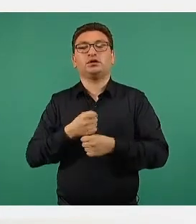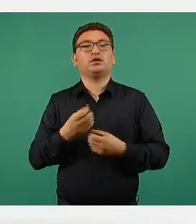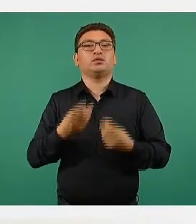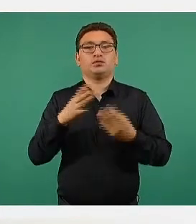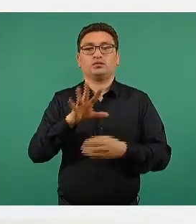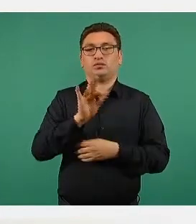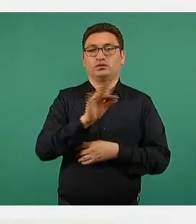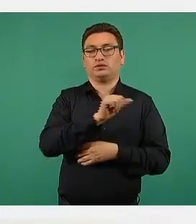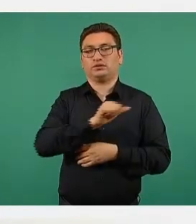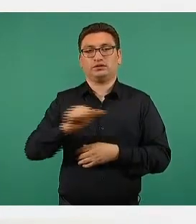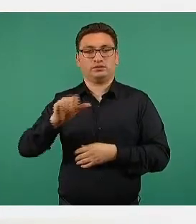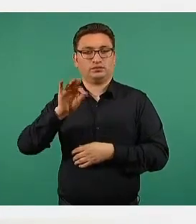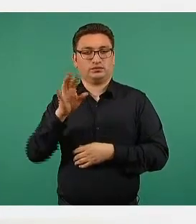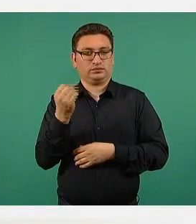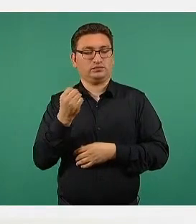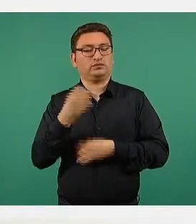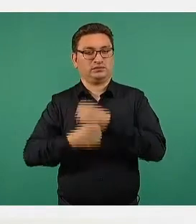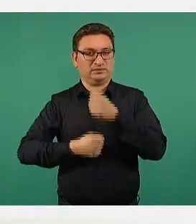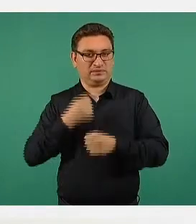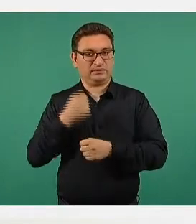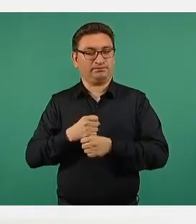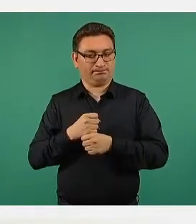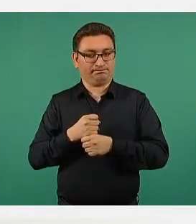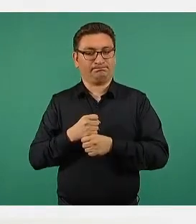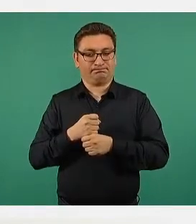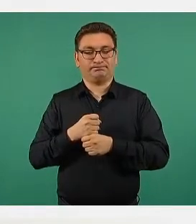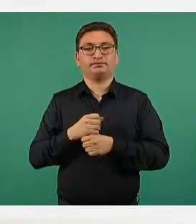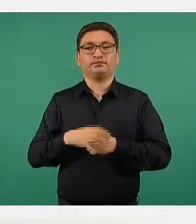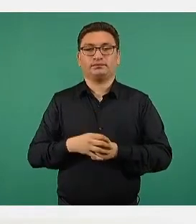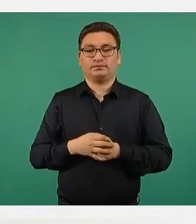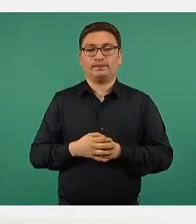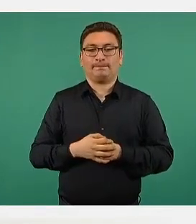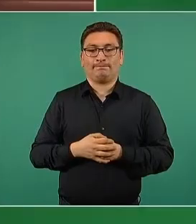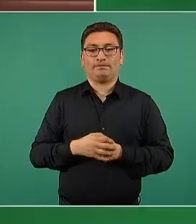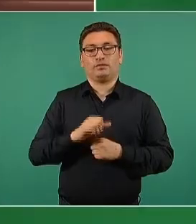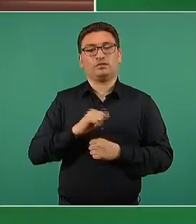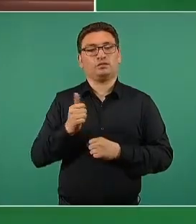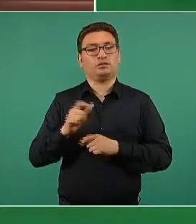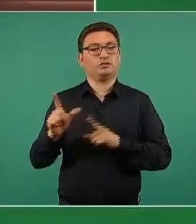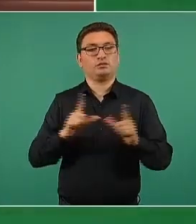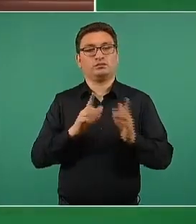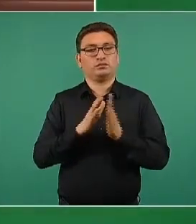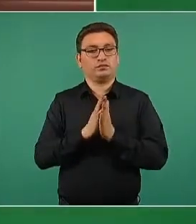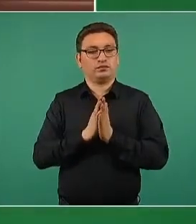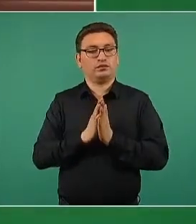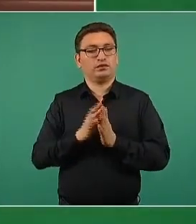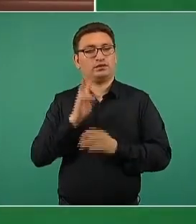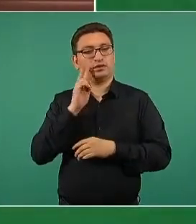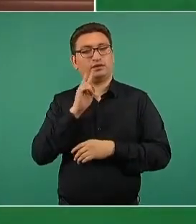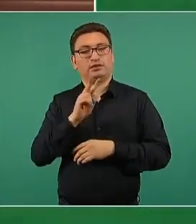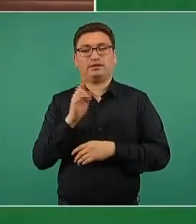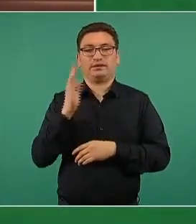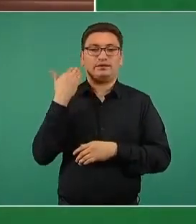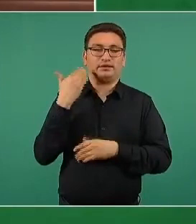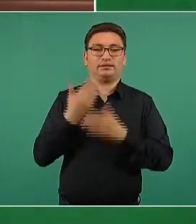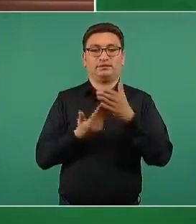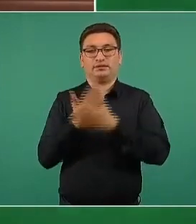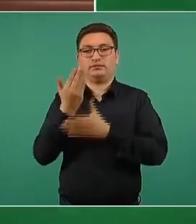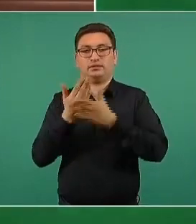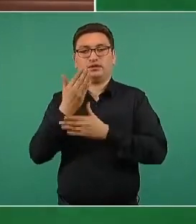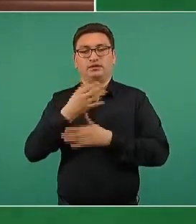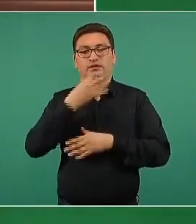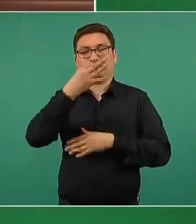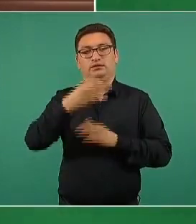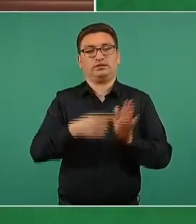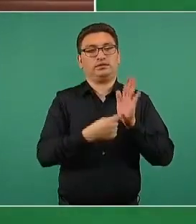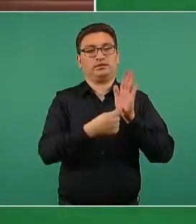de 40 a 49 años, y con esta meta. En la siguiente, por favor. Es lo que reflejé en la mañana. La meta que